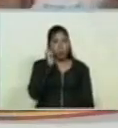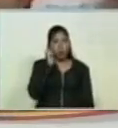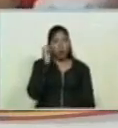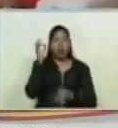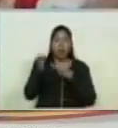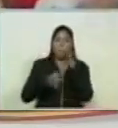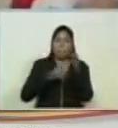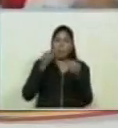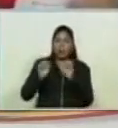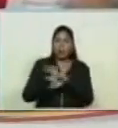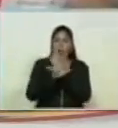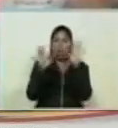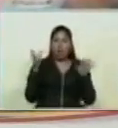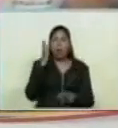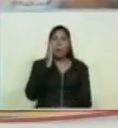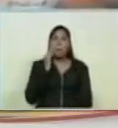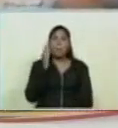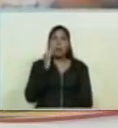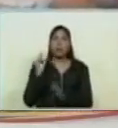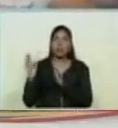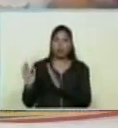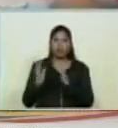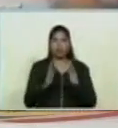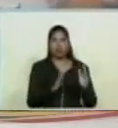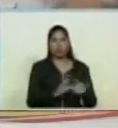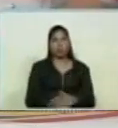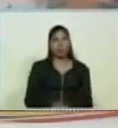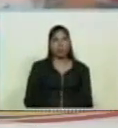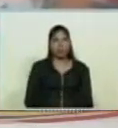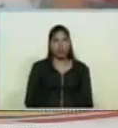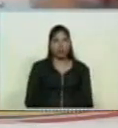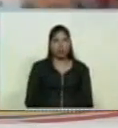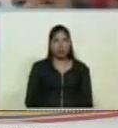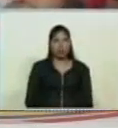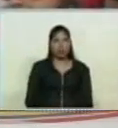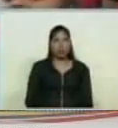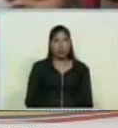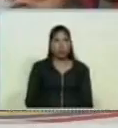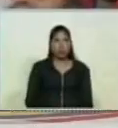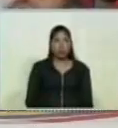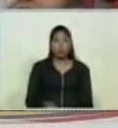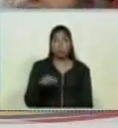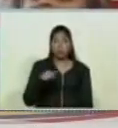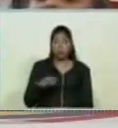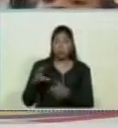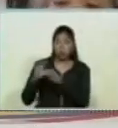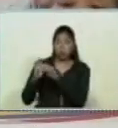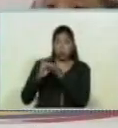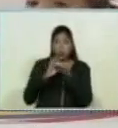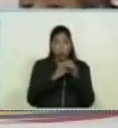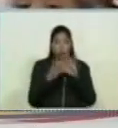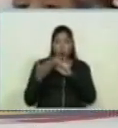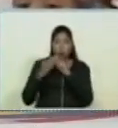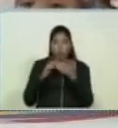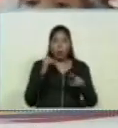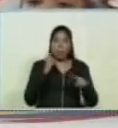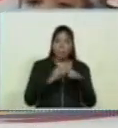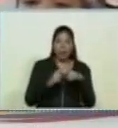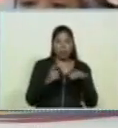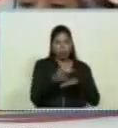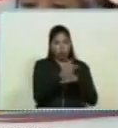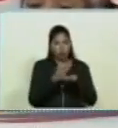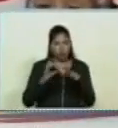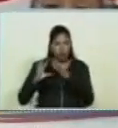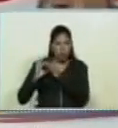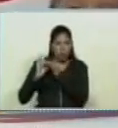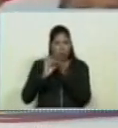de esta experiencia de organización y cómo con el trabajo de la organización popular hemos articulado en este territorio, en la comuna, una y